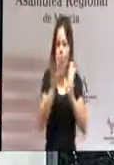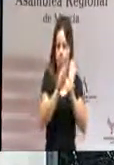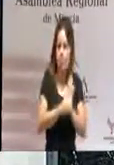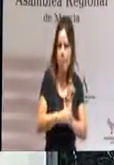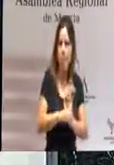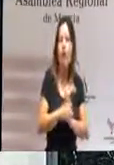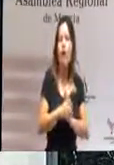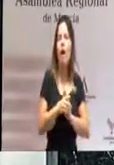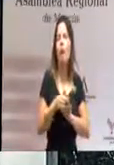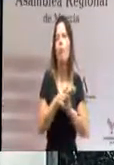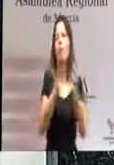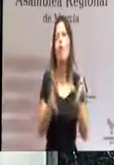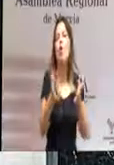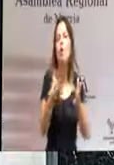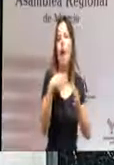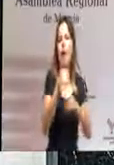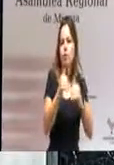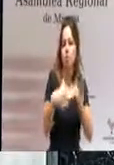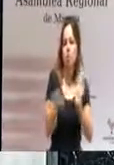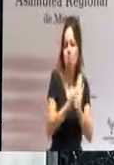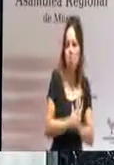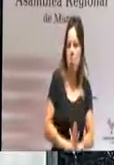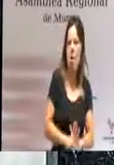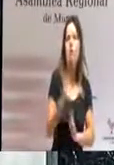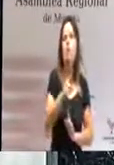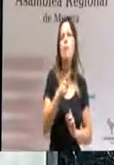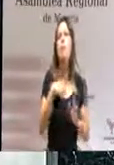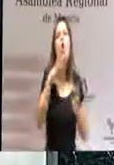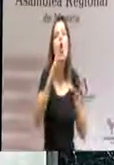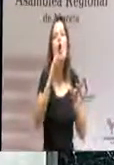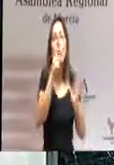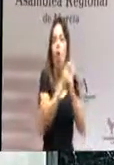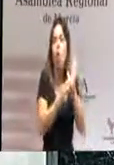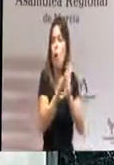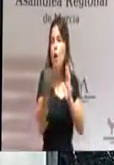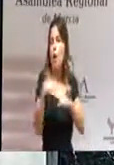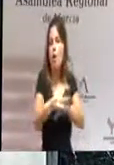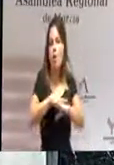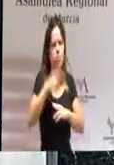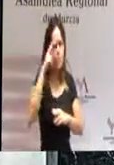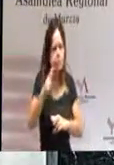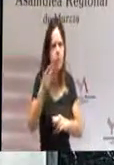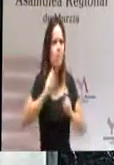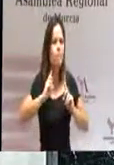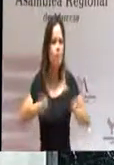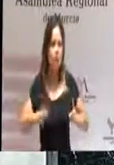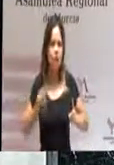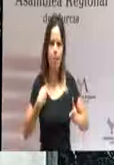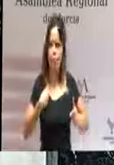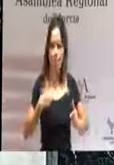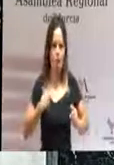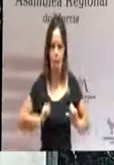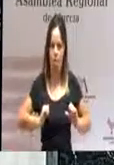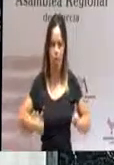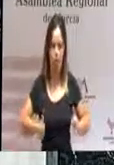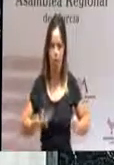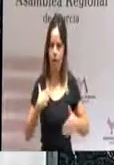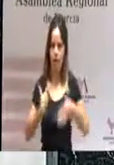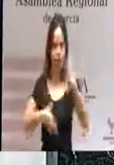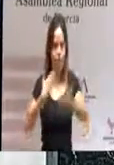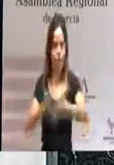son medidas de sentido común que cualquier gobierno responsable y valiente pondría inmediatamente en